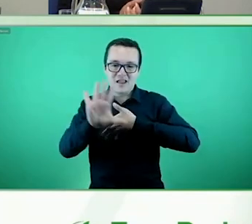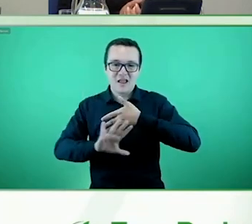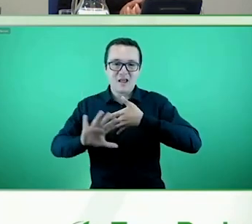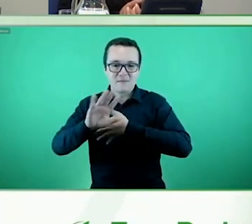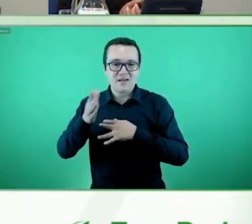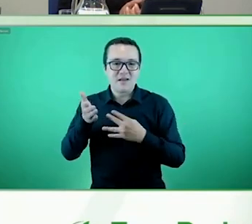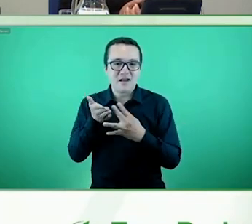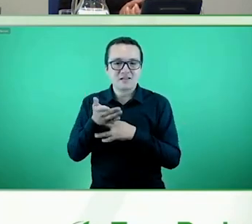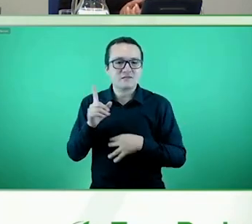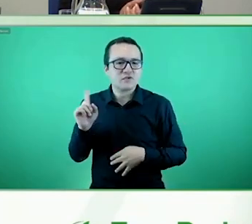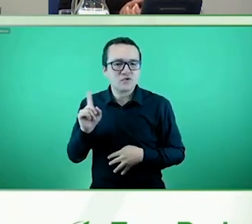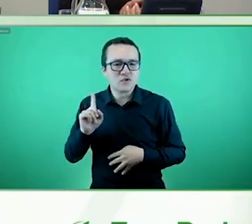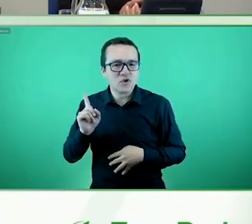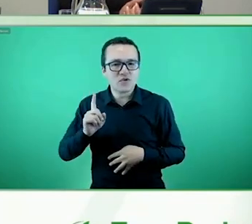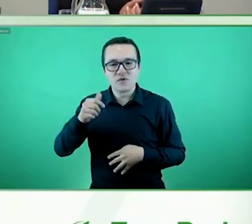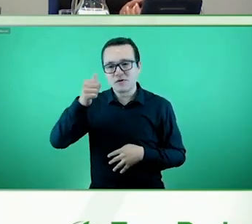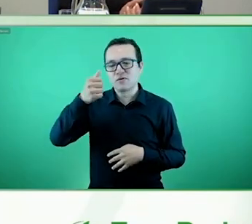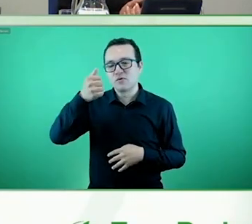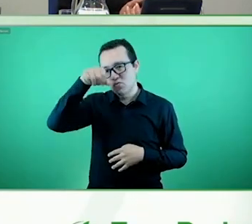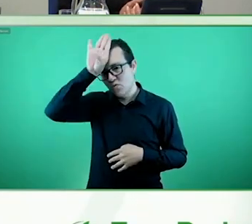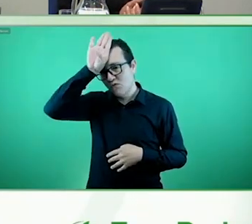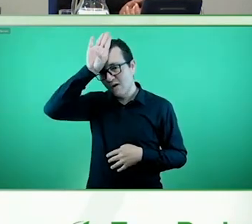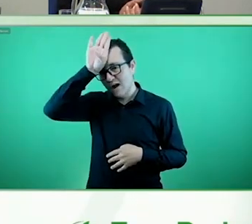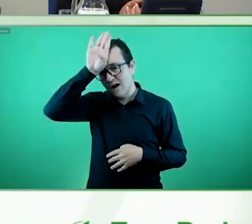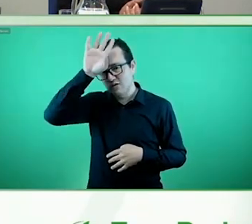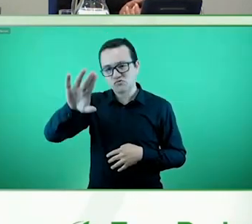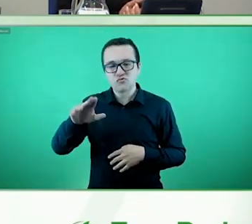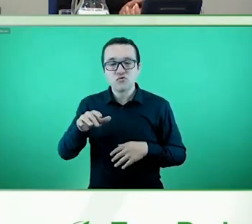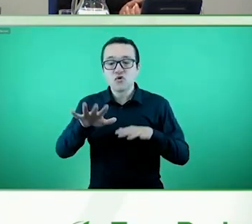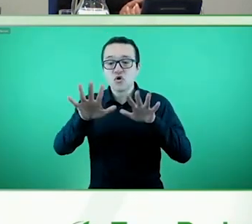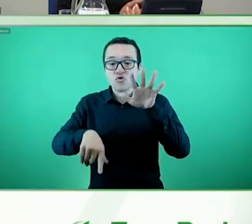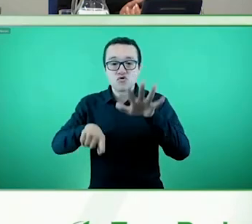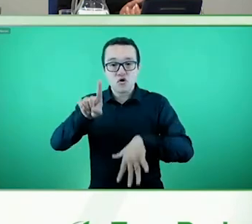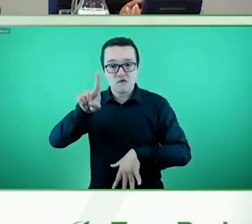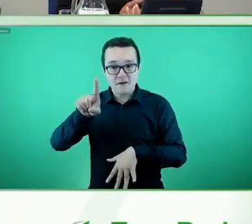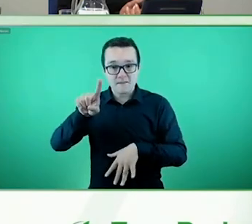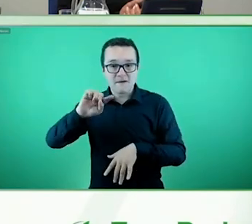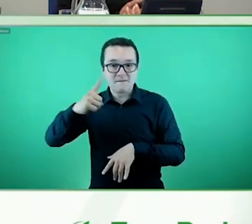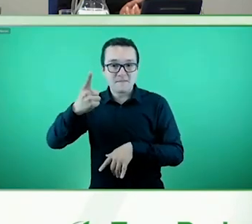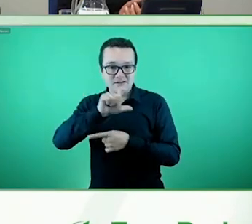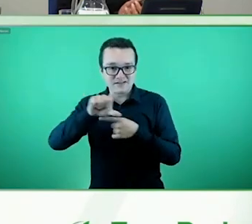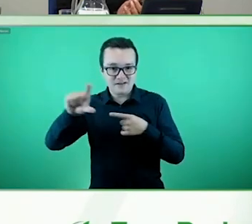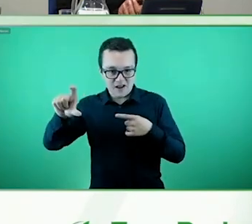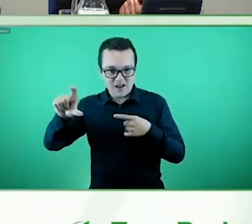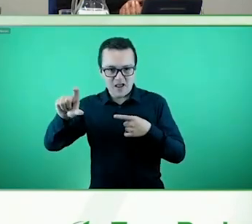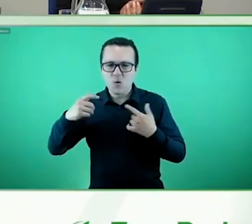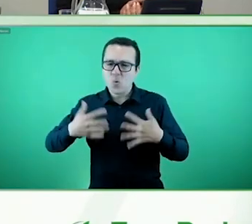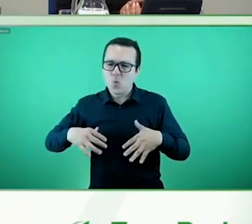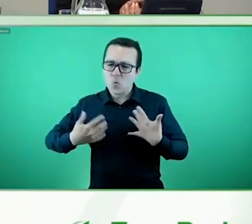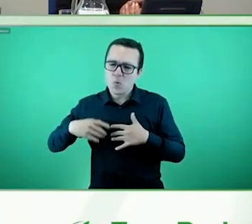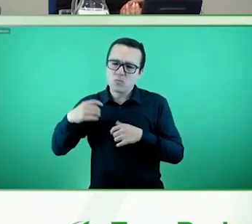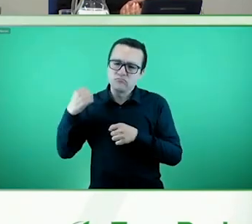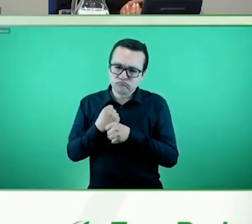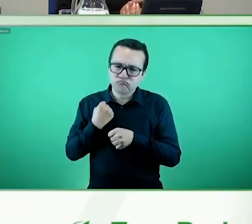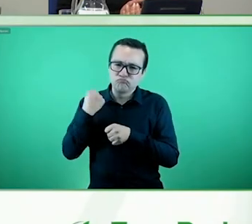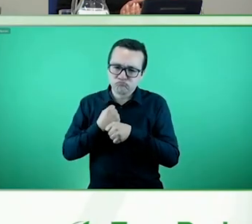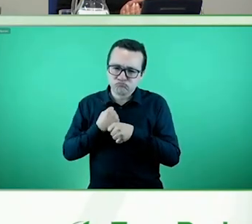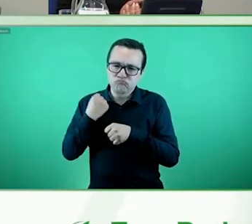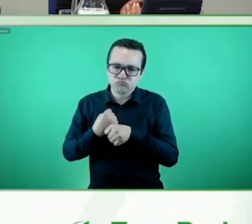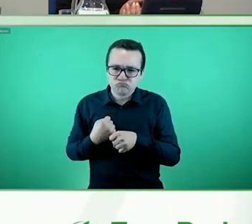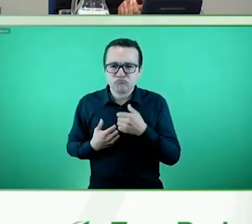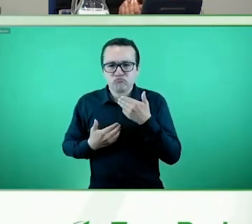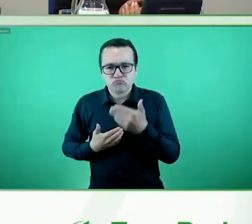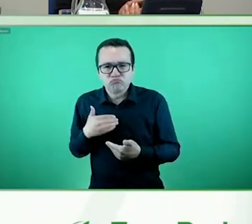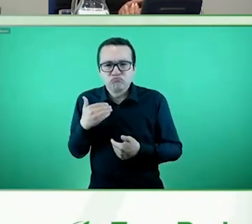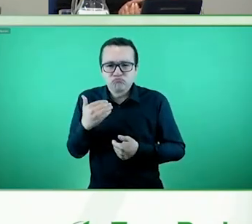primera semana de noviembre. Y son 10 años de mucho trabajo, son 10 años de muchos intercambios de